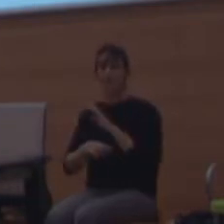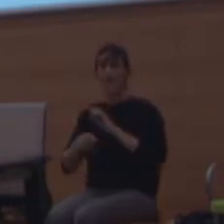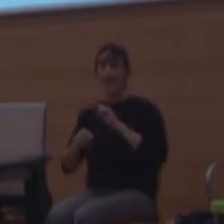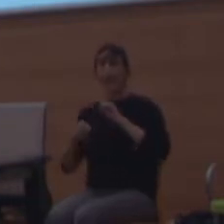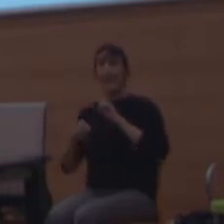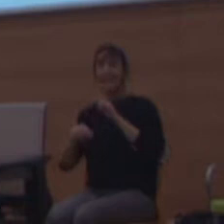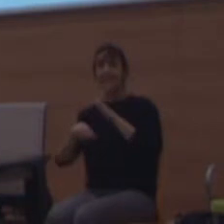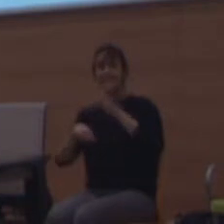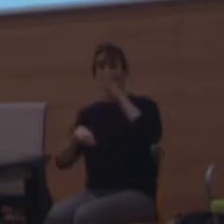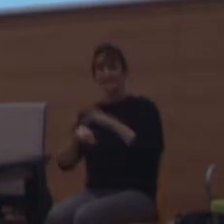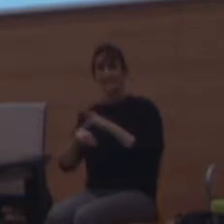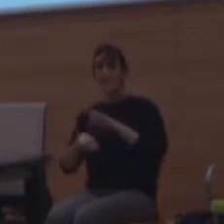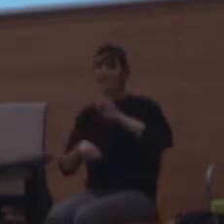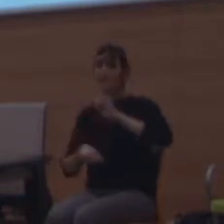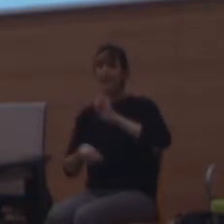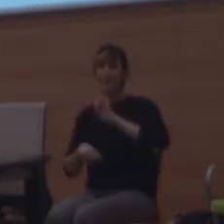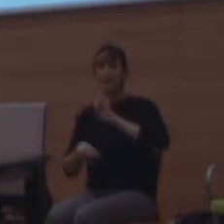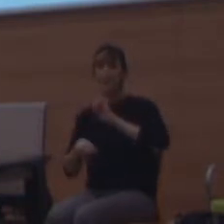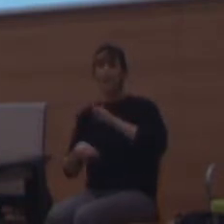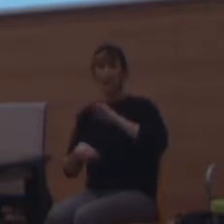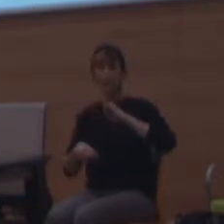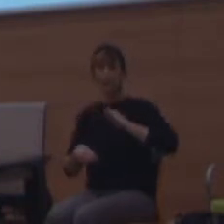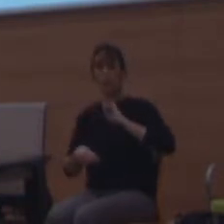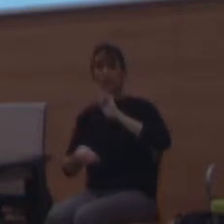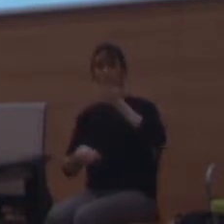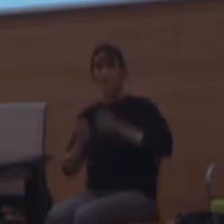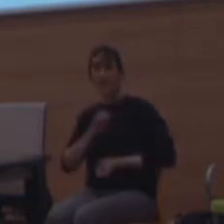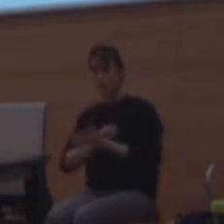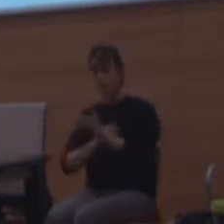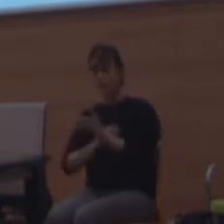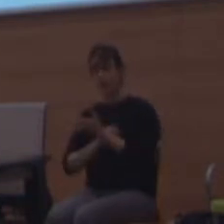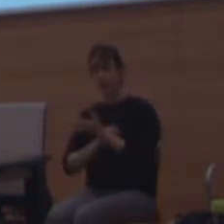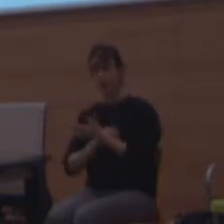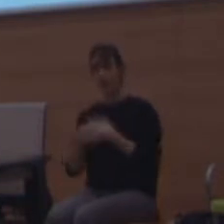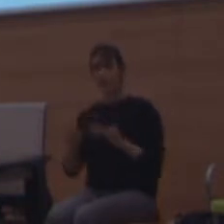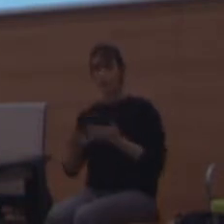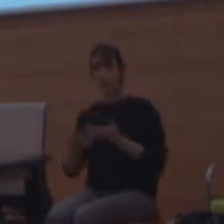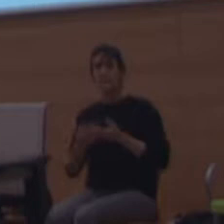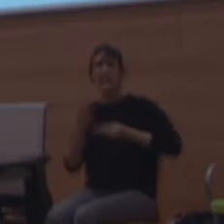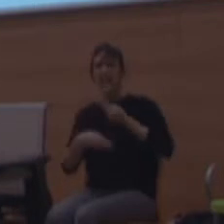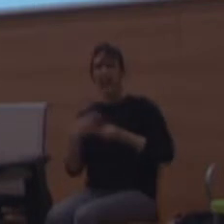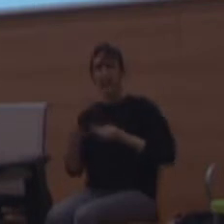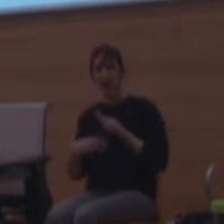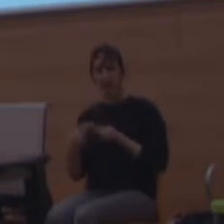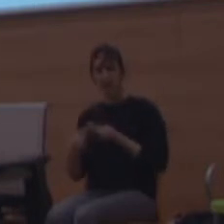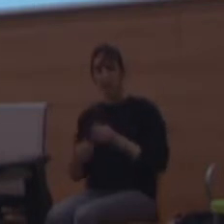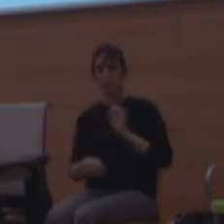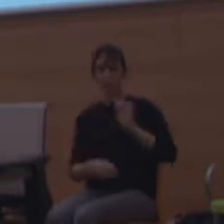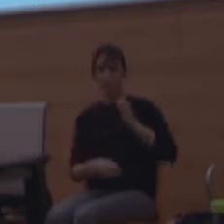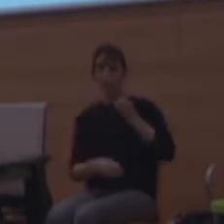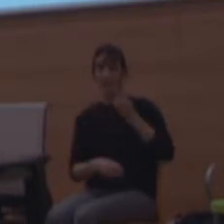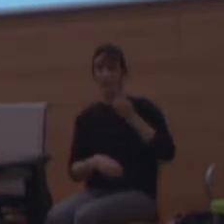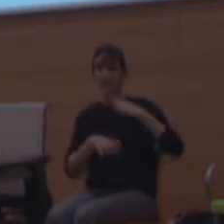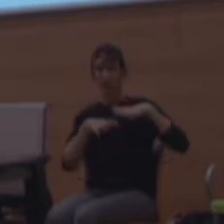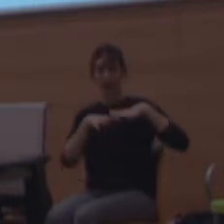¿Y qué es lo que hace la neuropatía autónoma en los pies de nuestros pacientes? Pues primero va a afectar a las